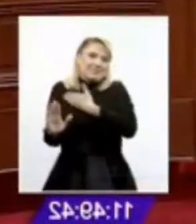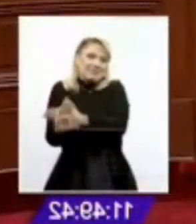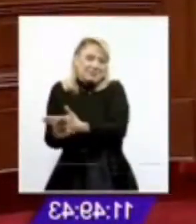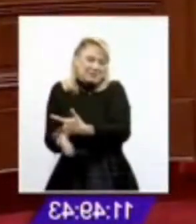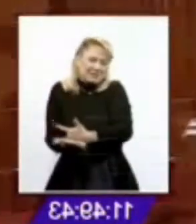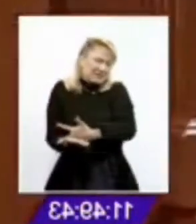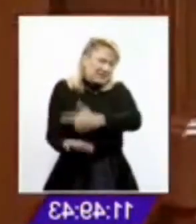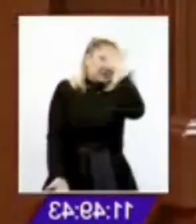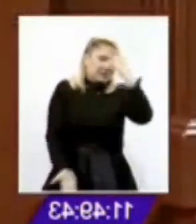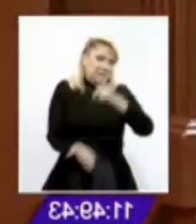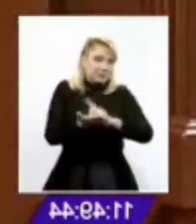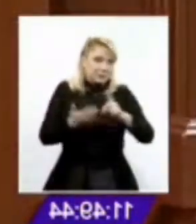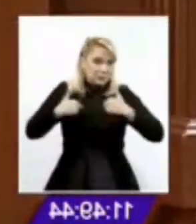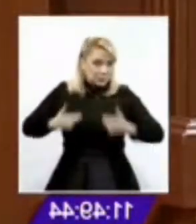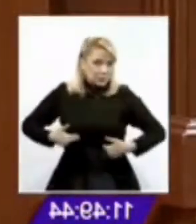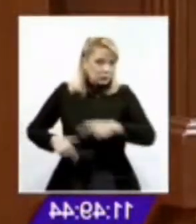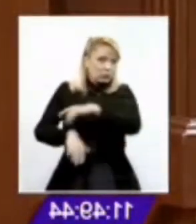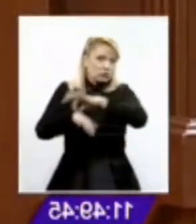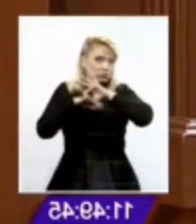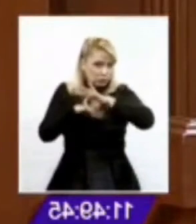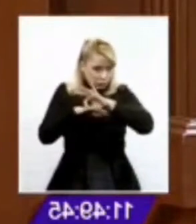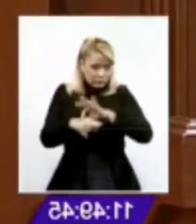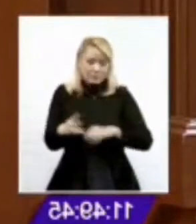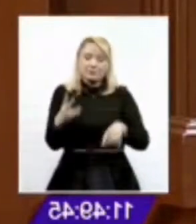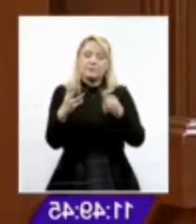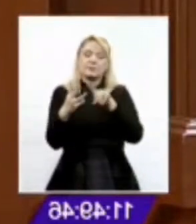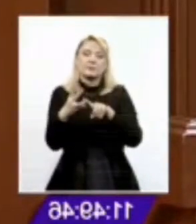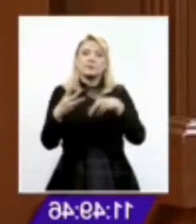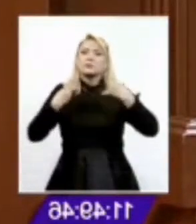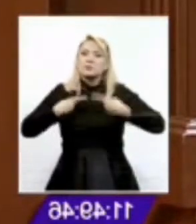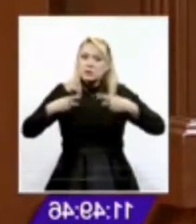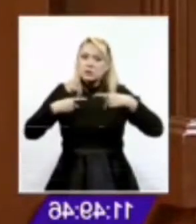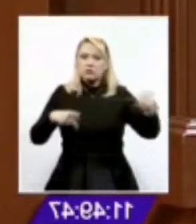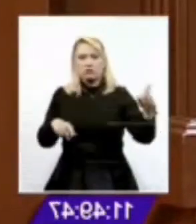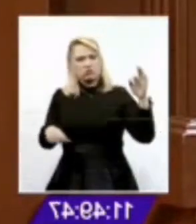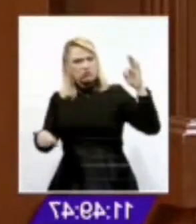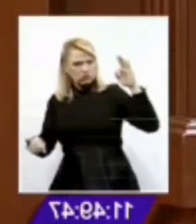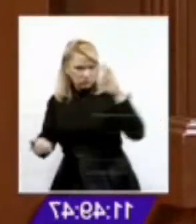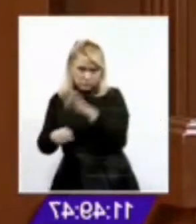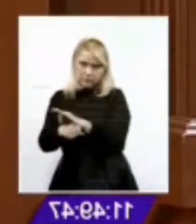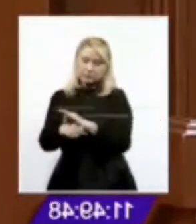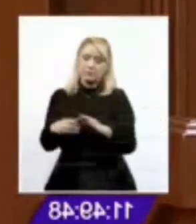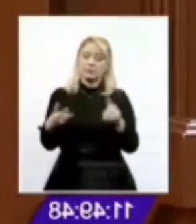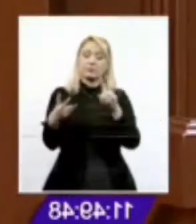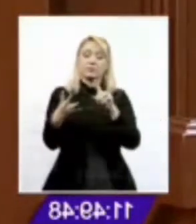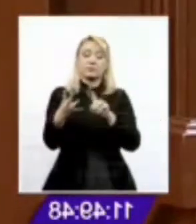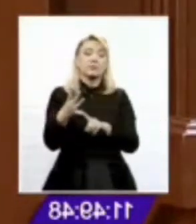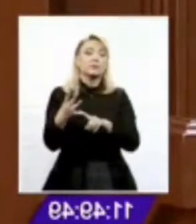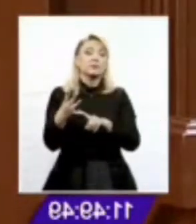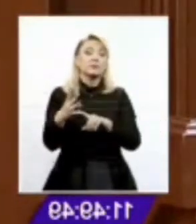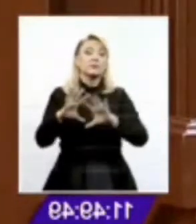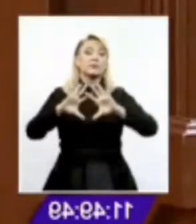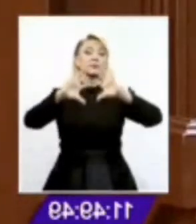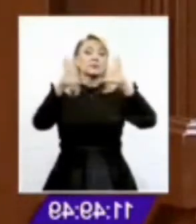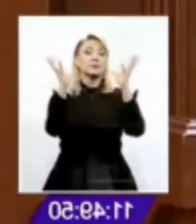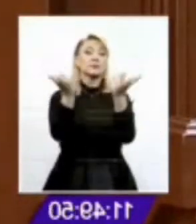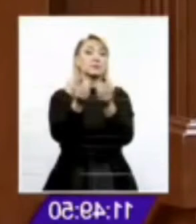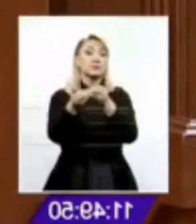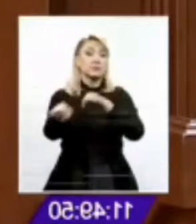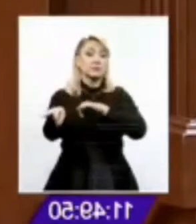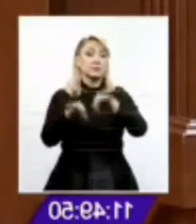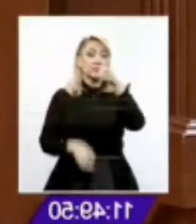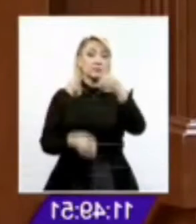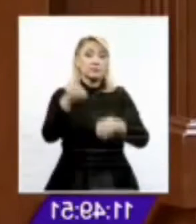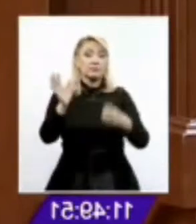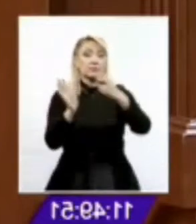participar en ningún tipo de debate, lo vemos y ahora lo entendemos porque parece que tiene un discurso sumamente